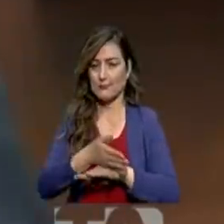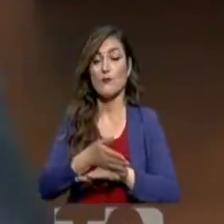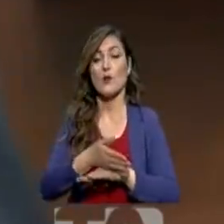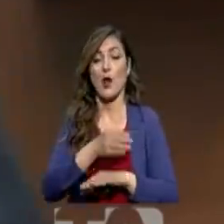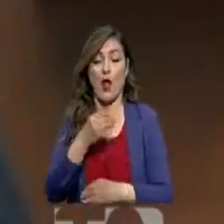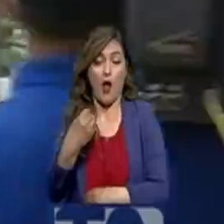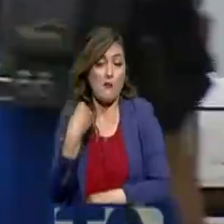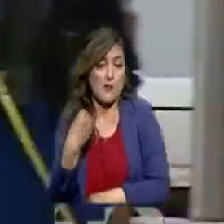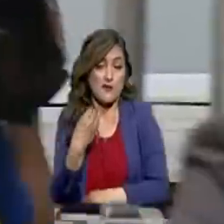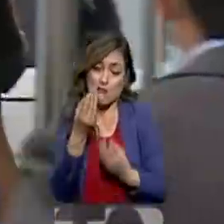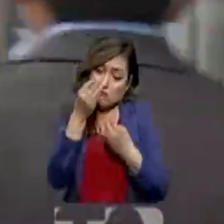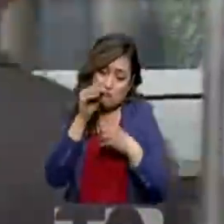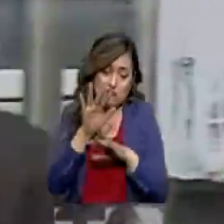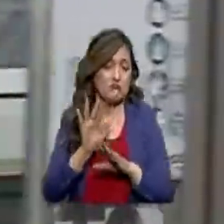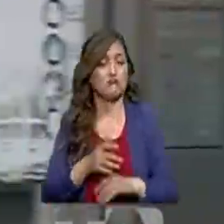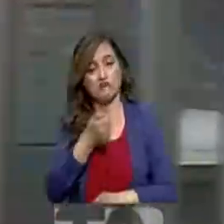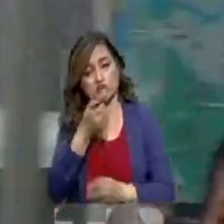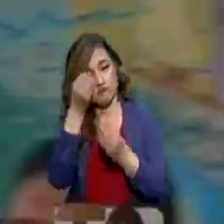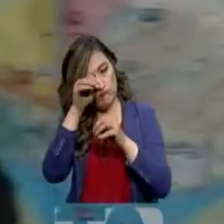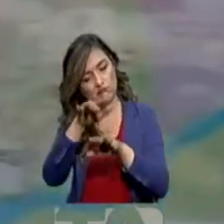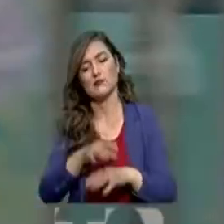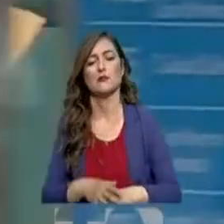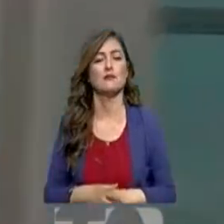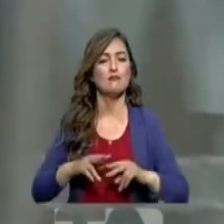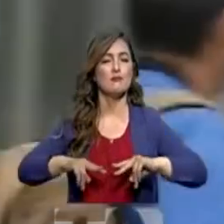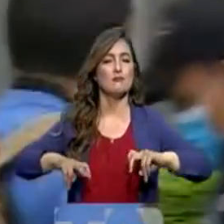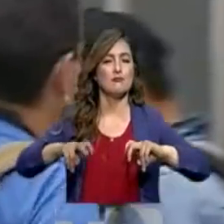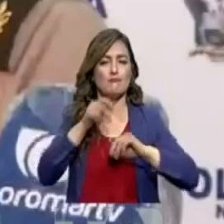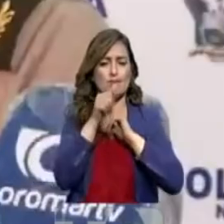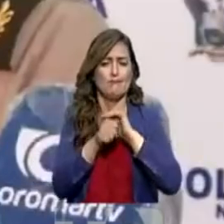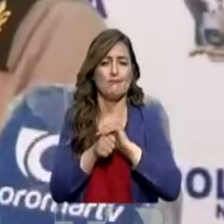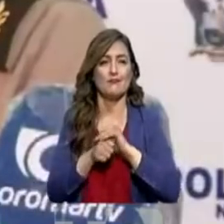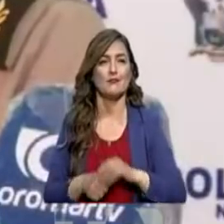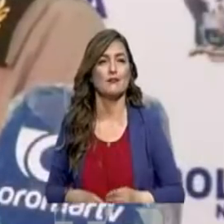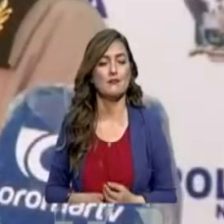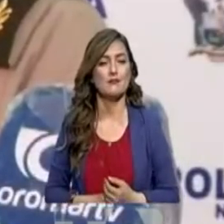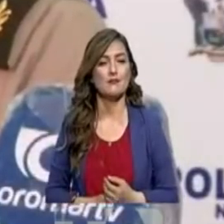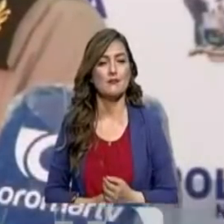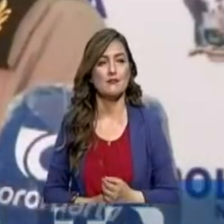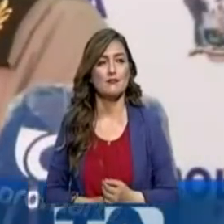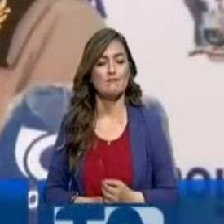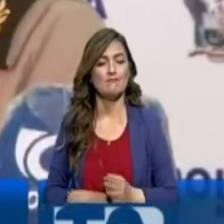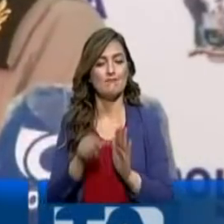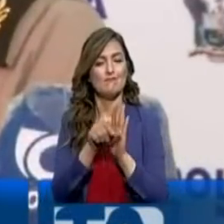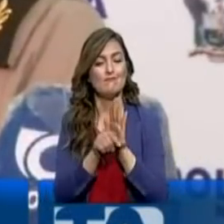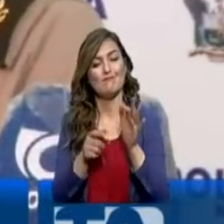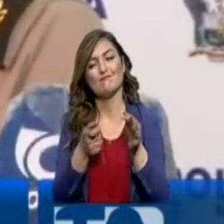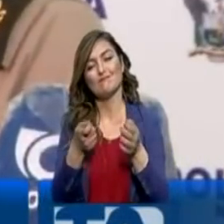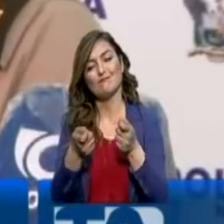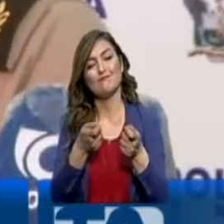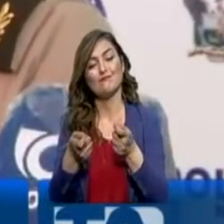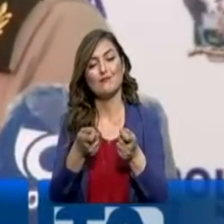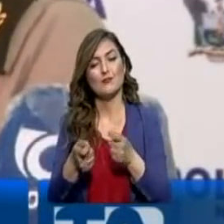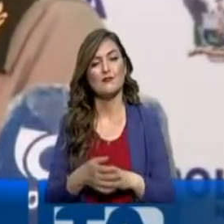sean notificados. Por lo pronto, la investigación se lleva con total hermetismo. Los detalles de esta operación las